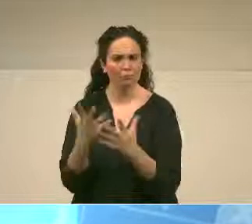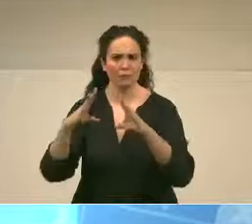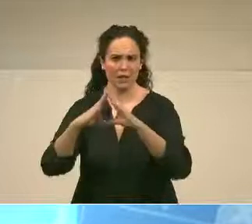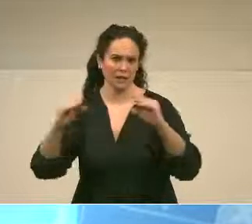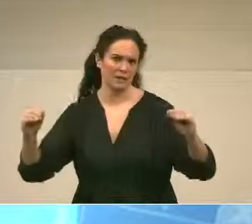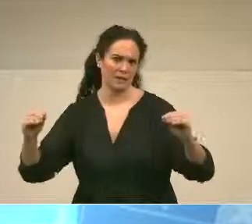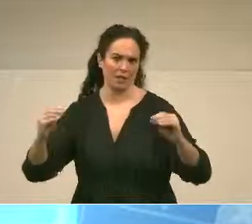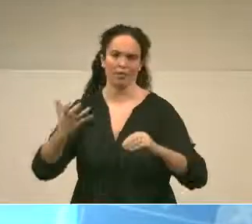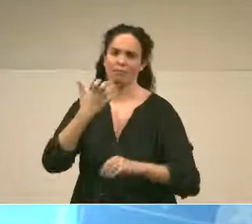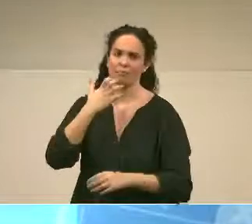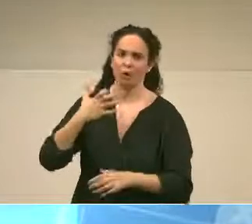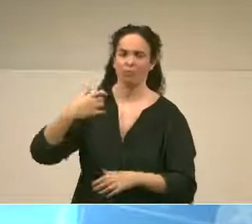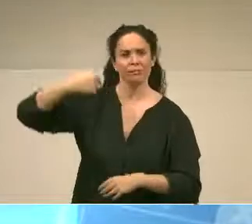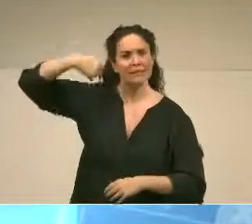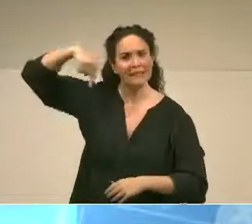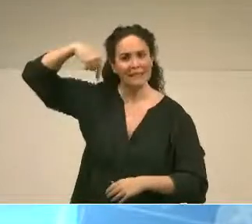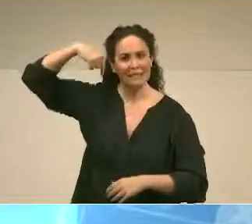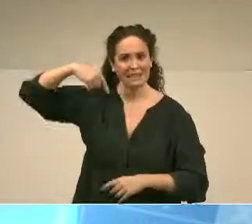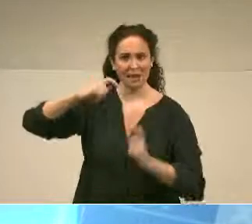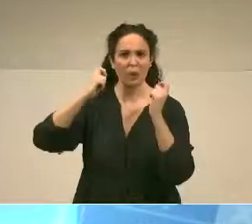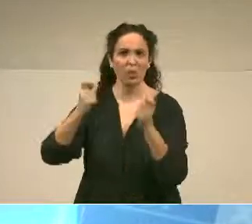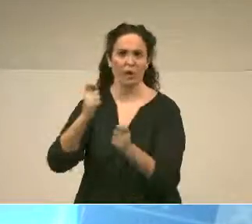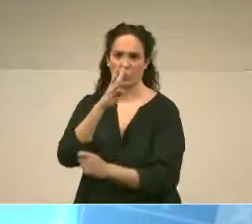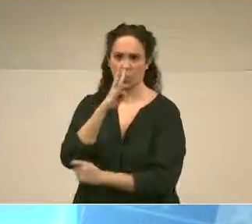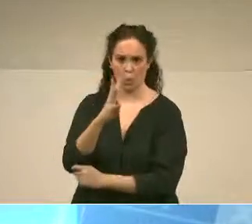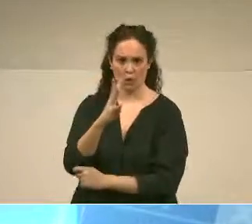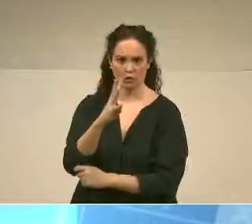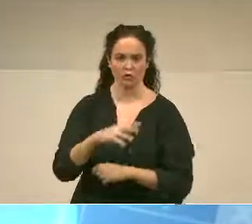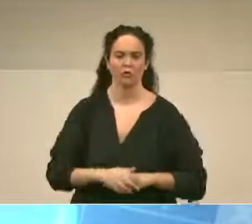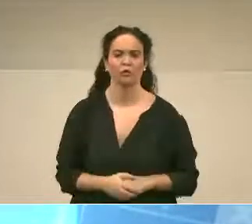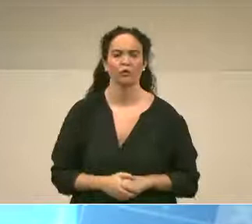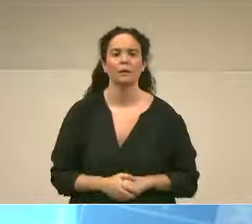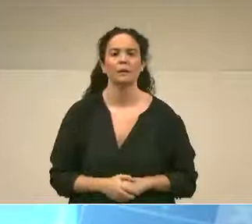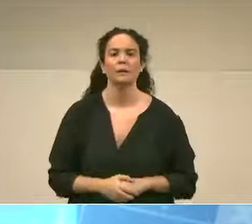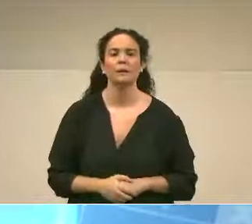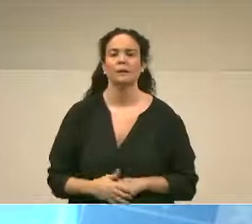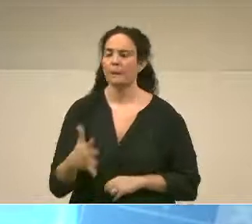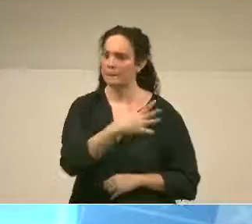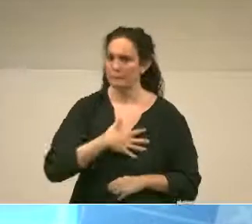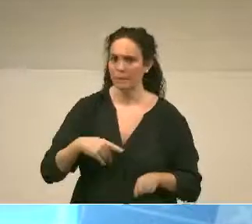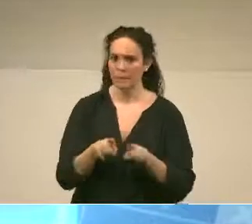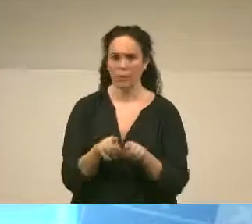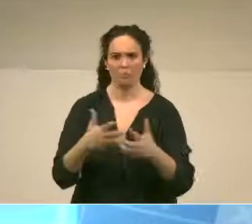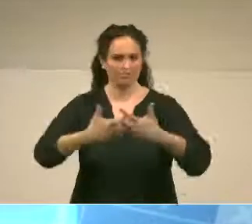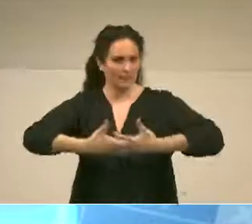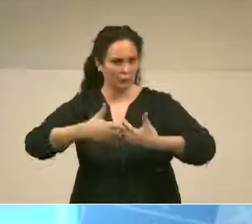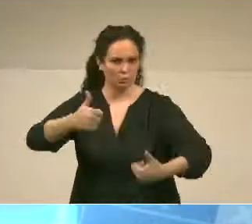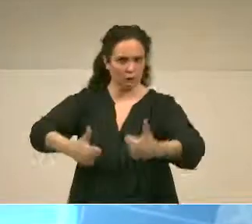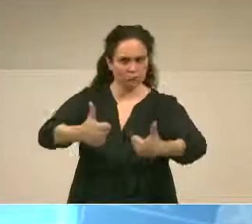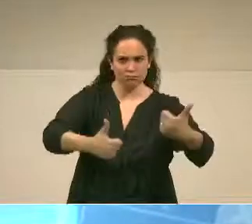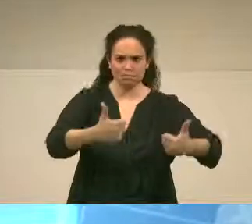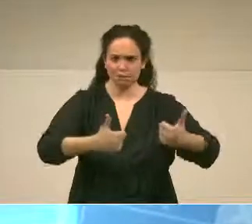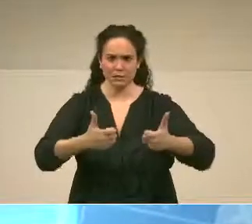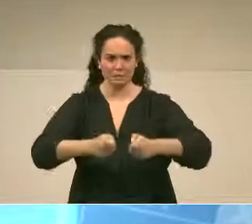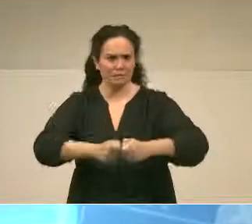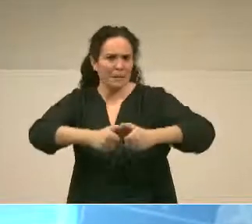son la realización de tesis en 4 años. Por tanto, queremos aumentar la competitividad industrial y ayudarles a que